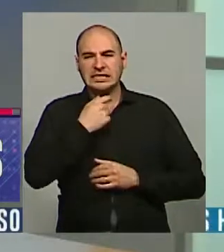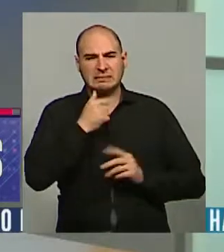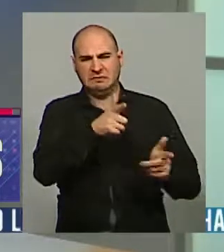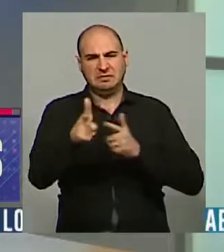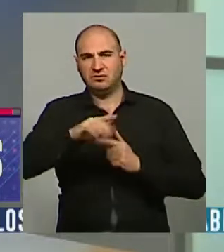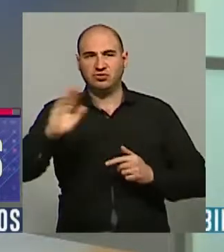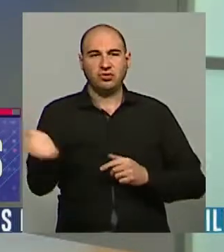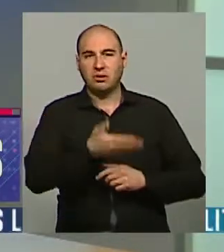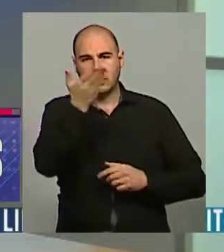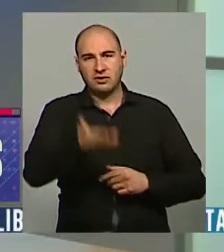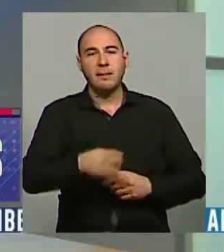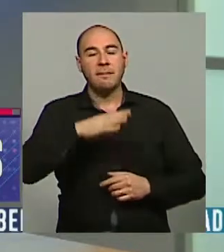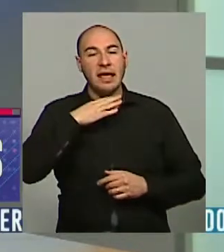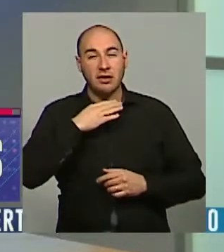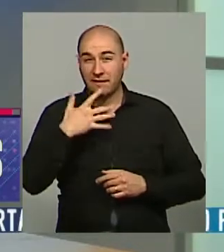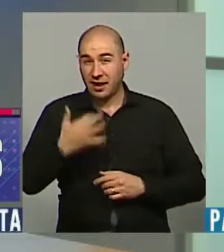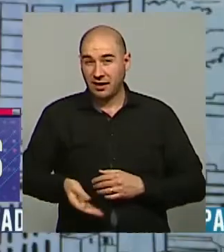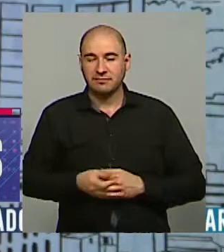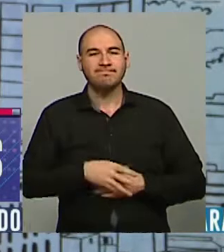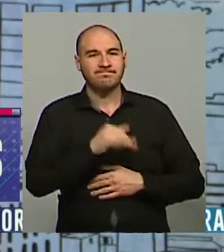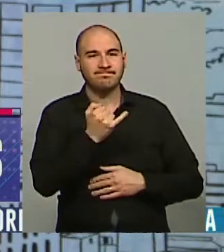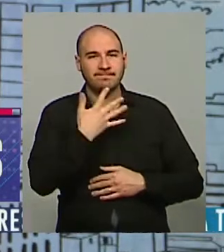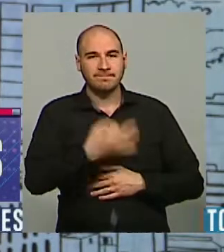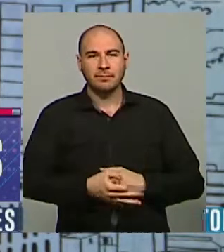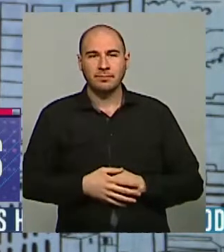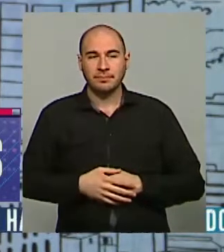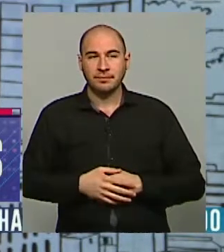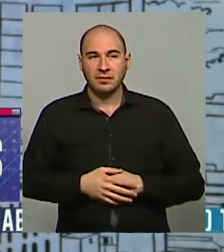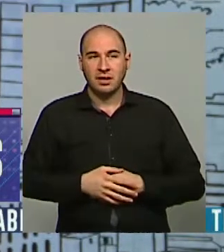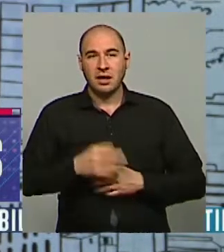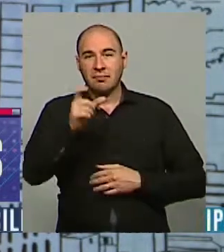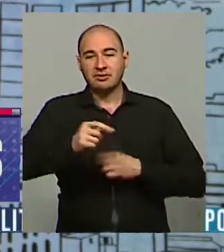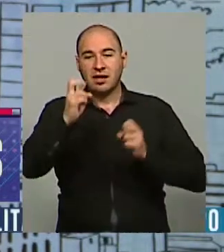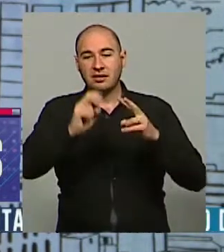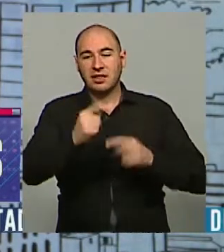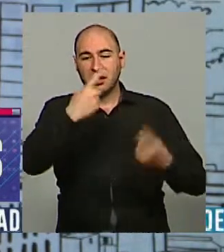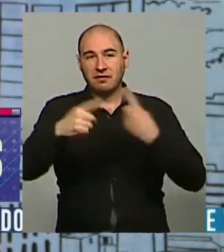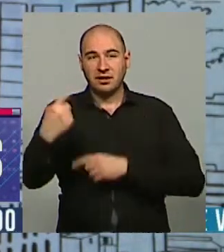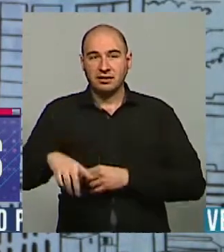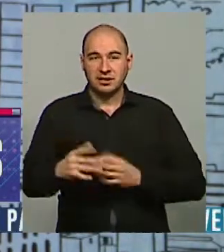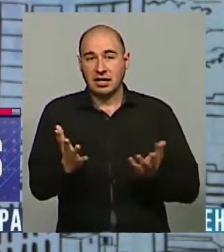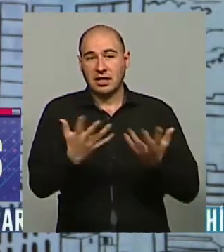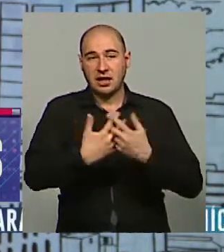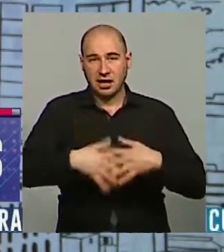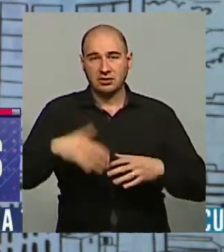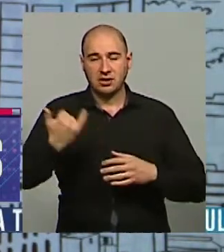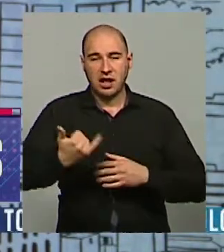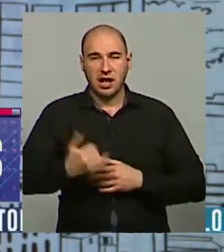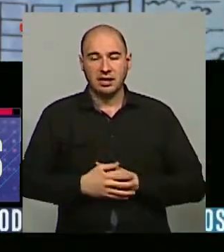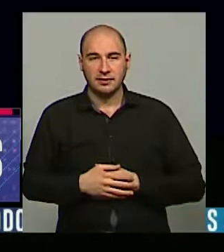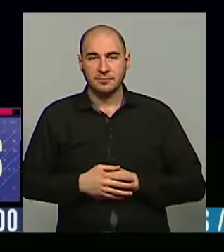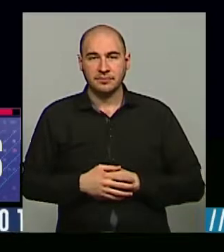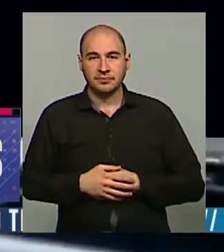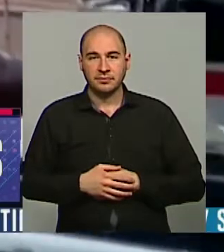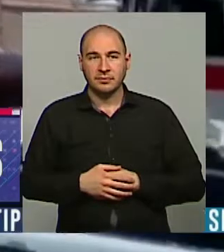a cuanto mexicano pudiera. ¿Es así? Sí, es así. Diversos analistas hablan de que hay una correlación, ¿no es cierto?,